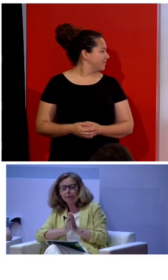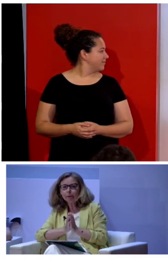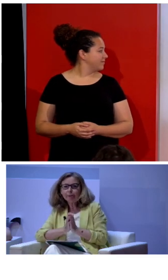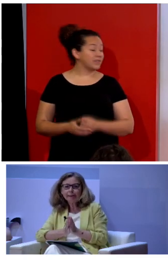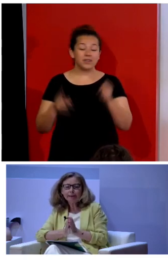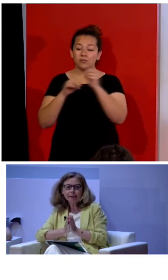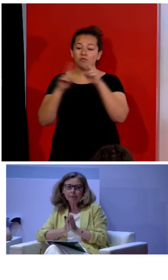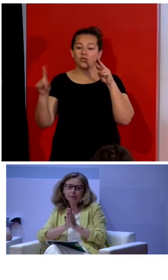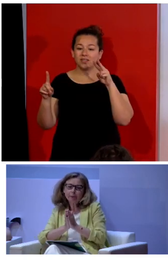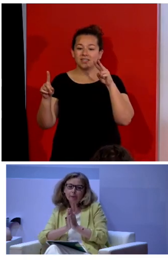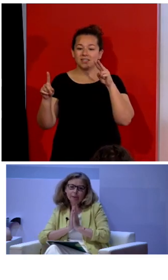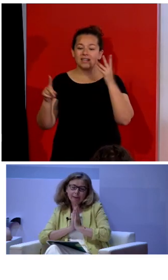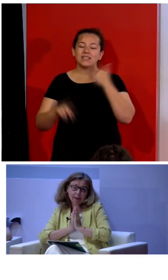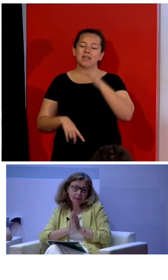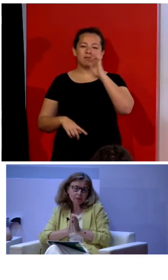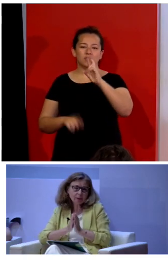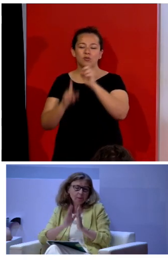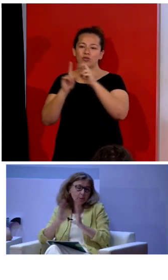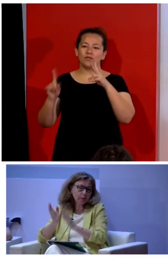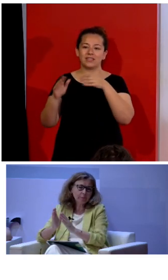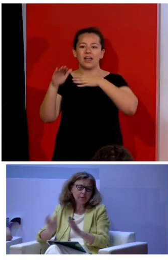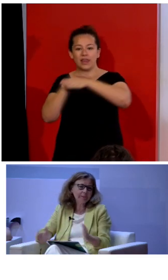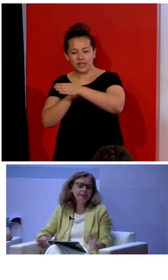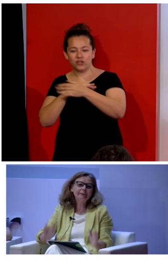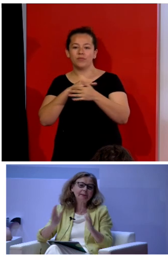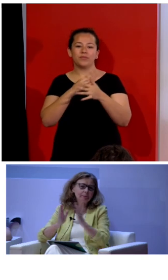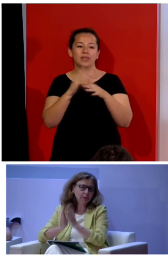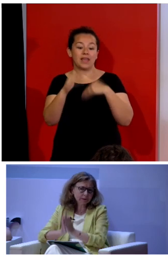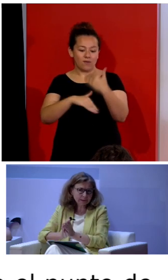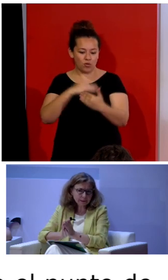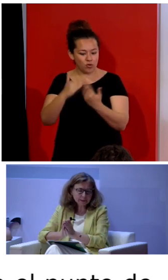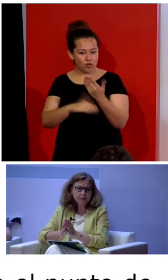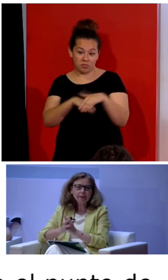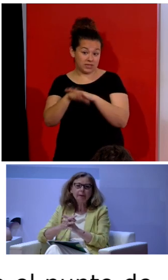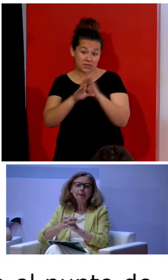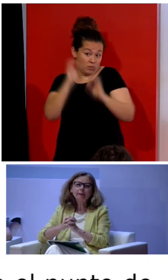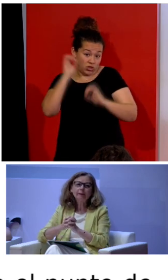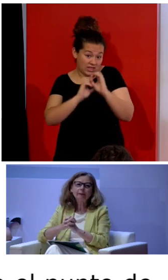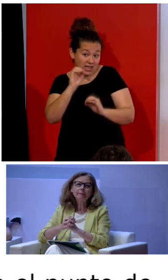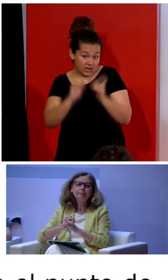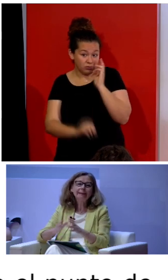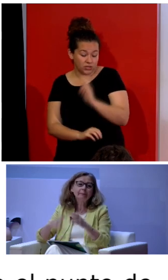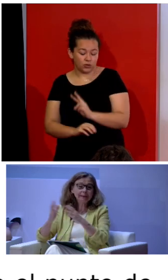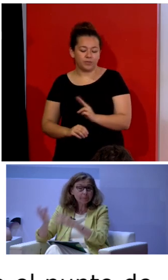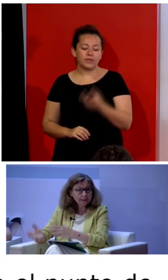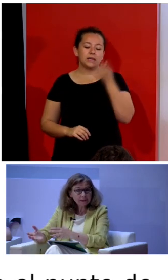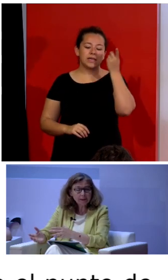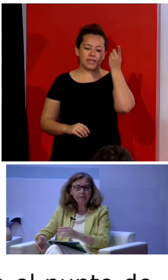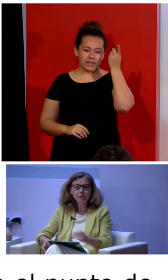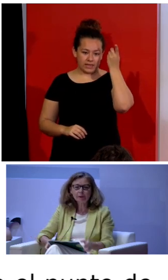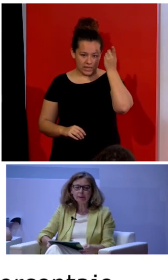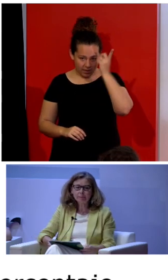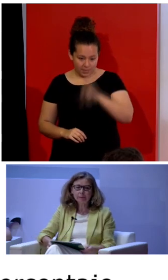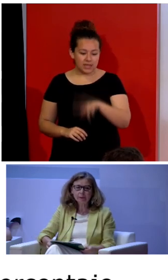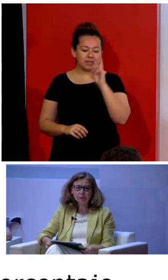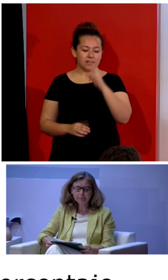Desde el punto de vista, ya hemos visto el punto de vista del acceso, la evolución fundamentalmente en el porcentaje, que también se aplica en las